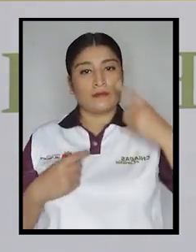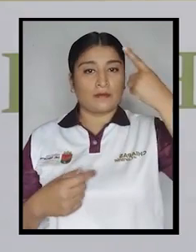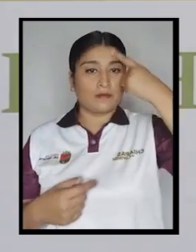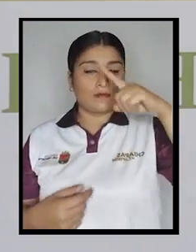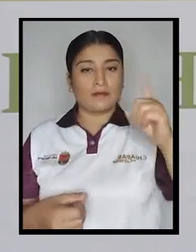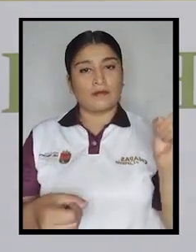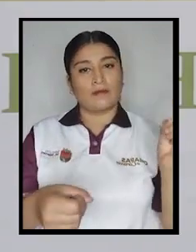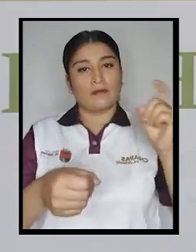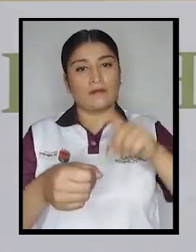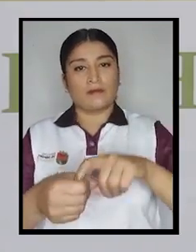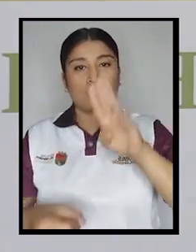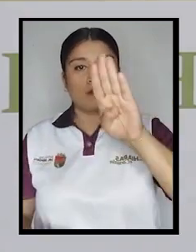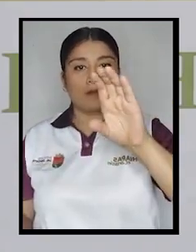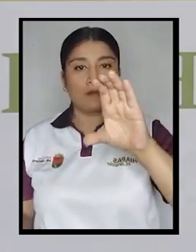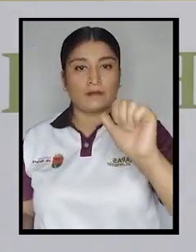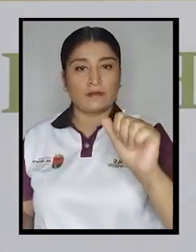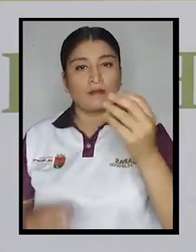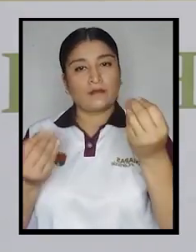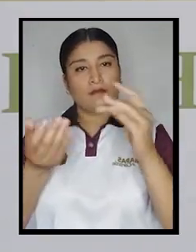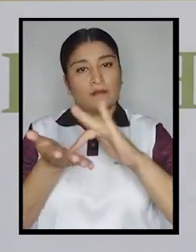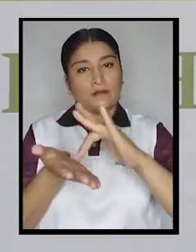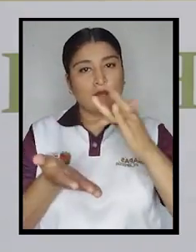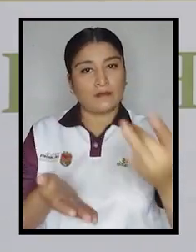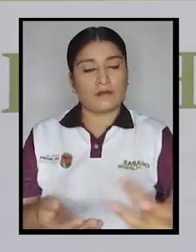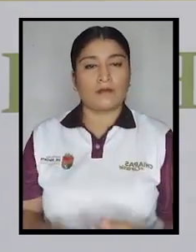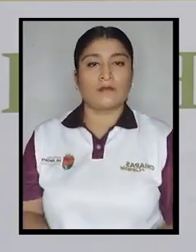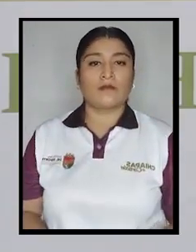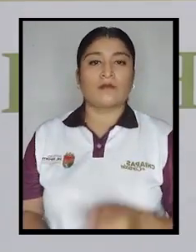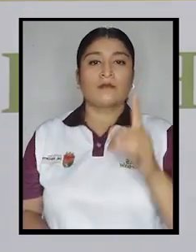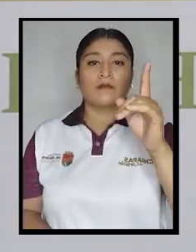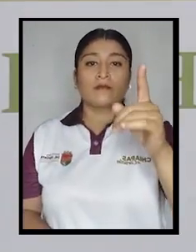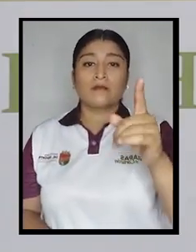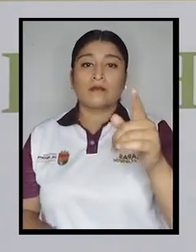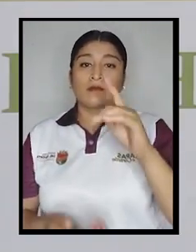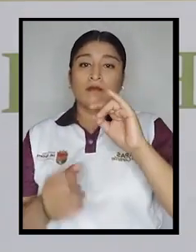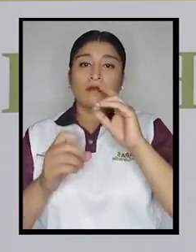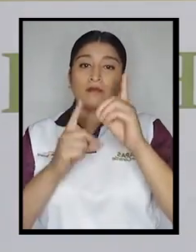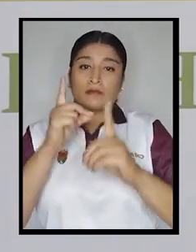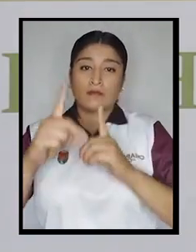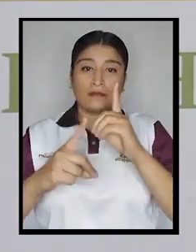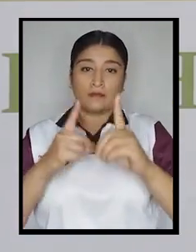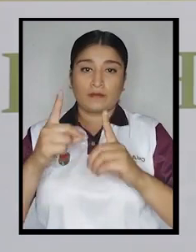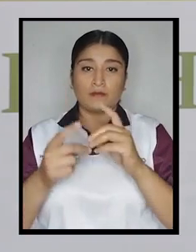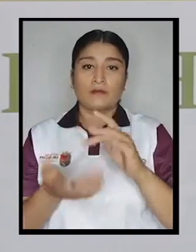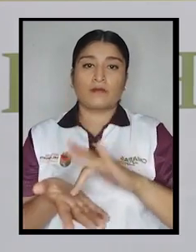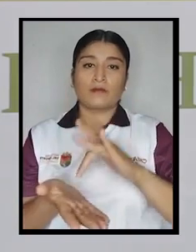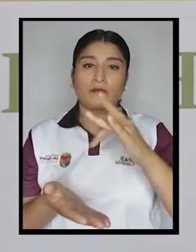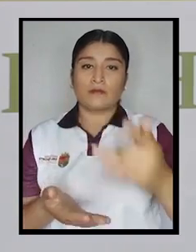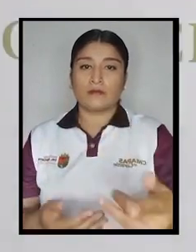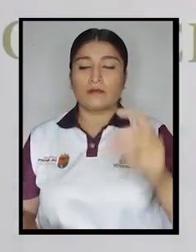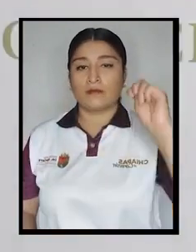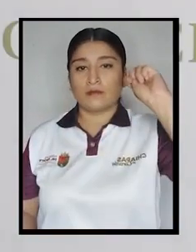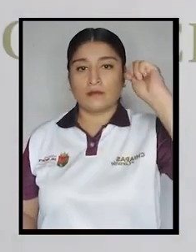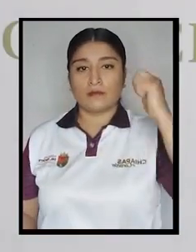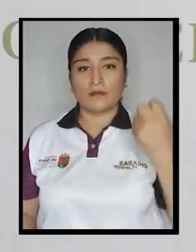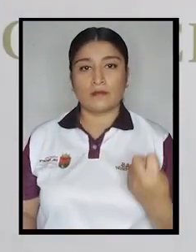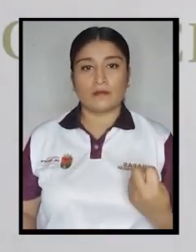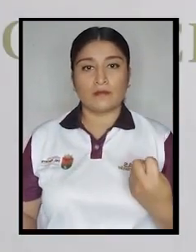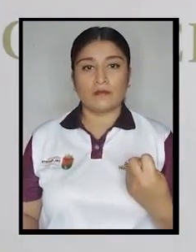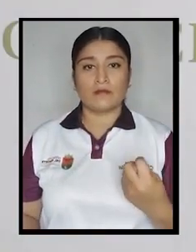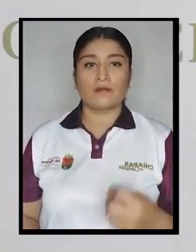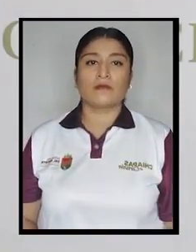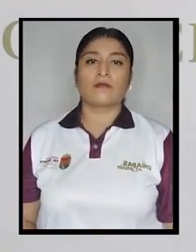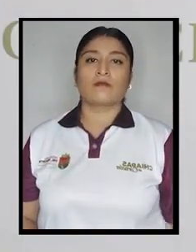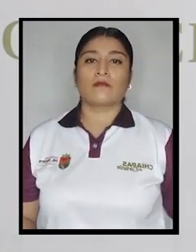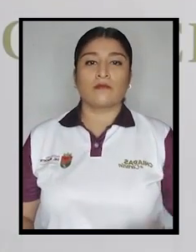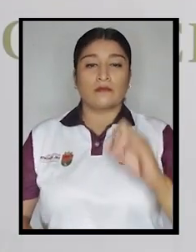de mi parte por haberme dado la oportunidad de estar aquí y de poder ser parte de la beca. Muchas gracias. Al Indeporte